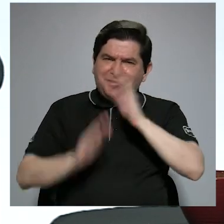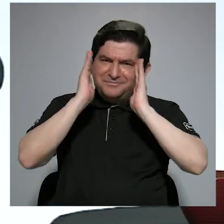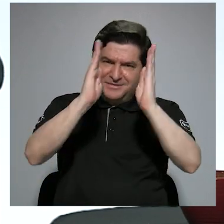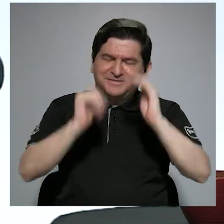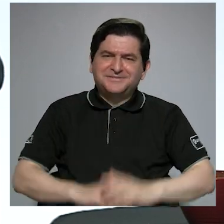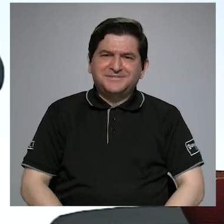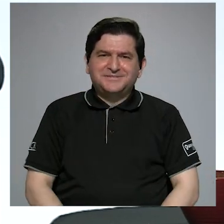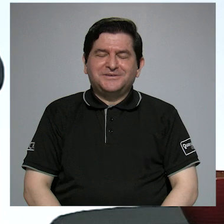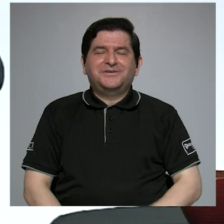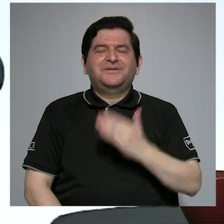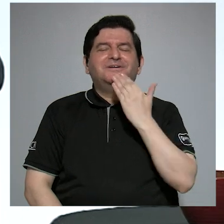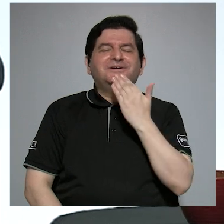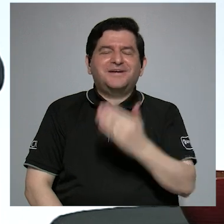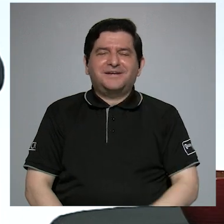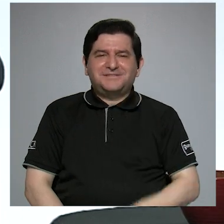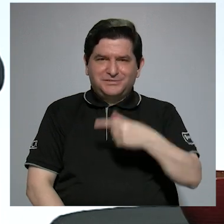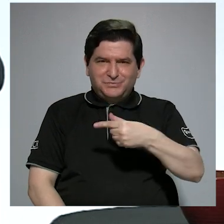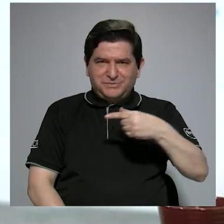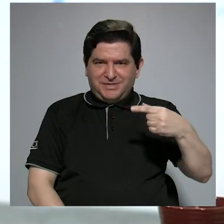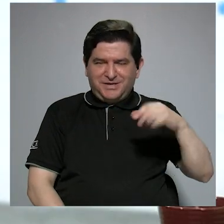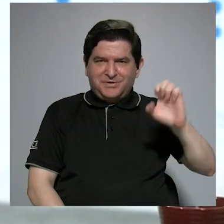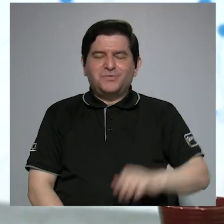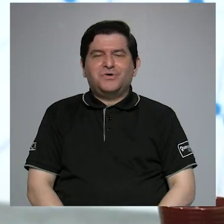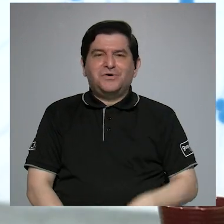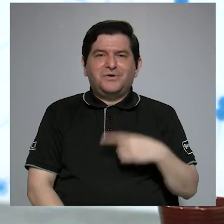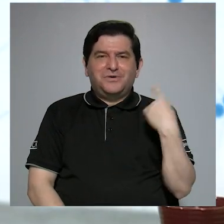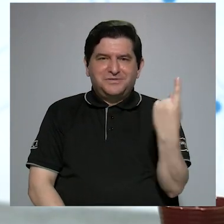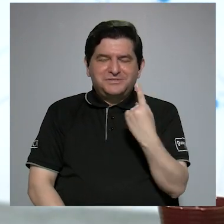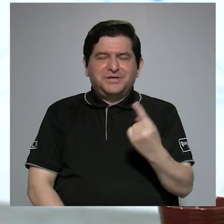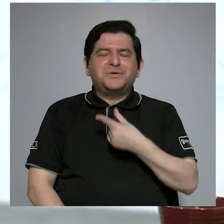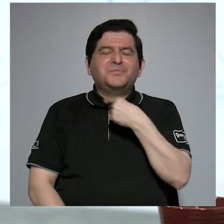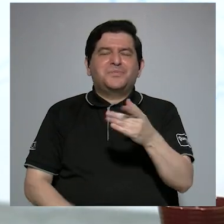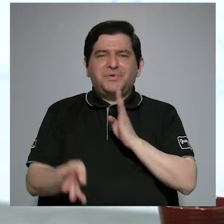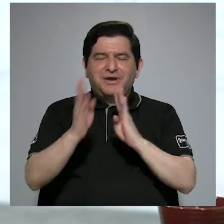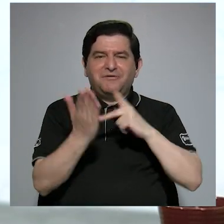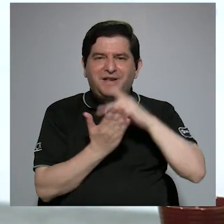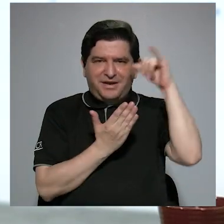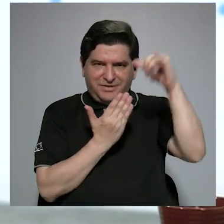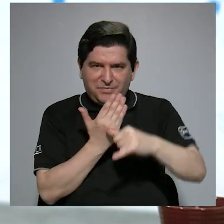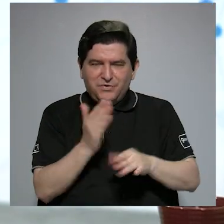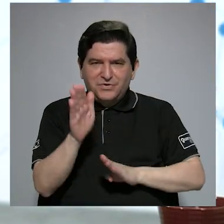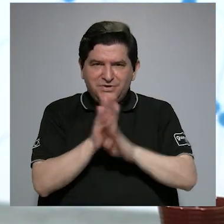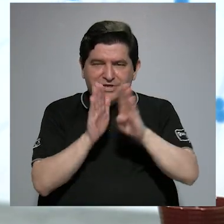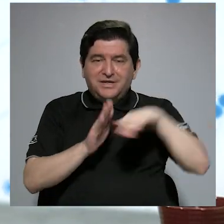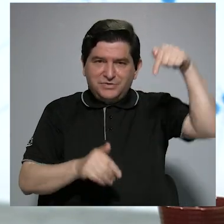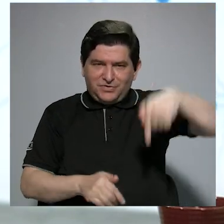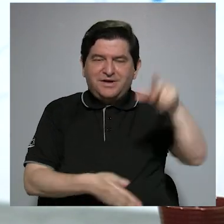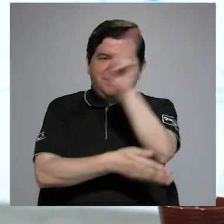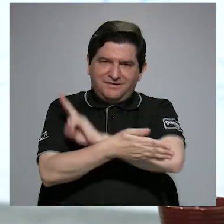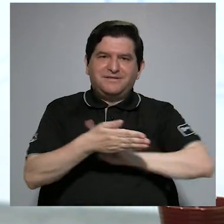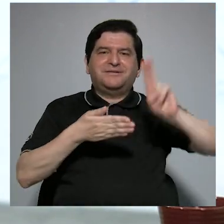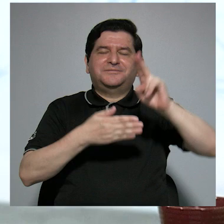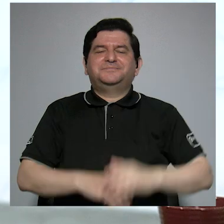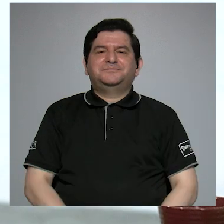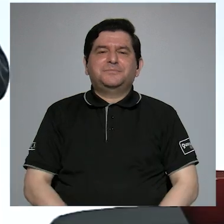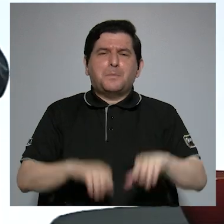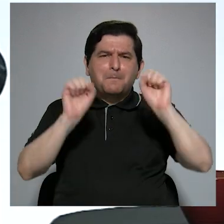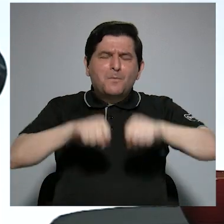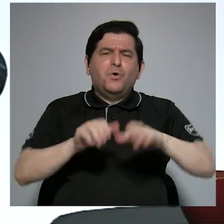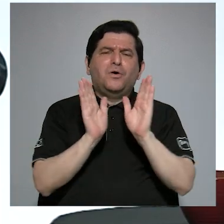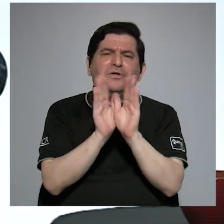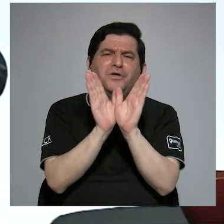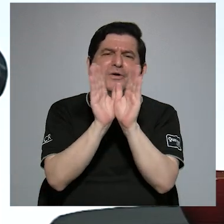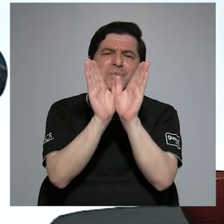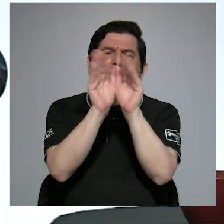invitación. Muchísimas gracias, don Gustavo. Y siempre es un gusto poder hablar un poco de los proyectos que desarrollamos acá en la universidad. Podemos